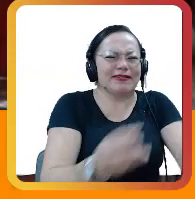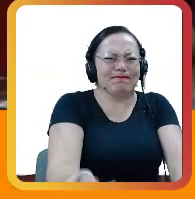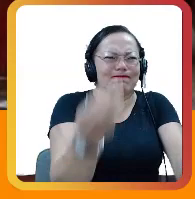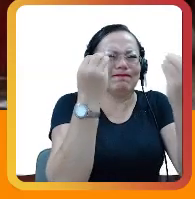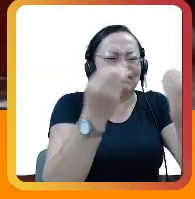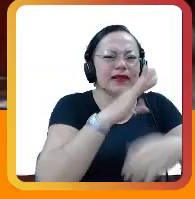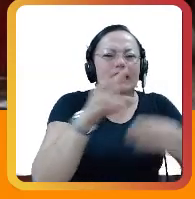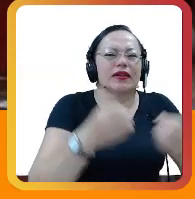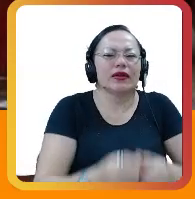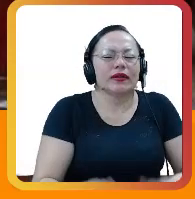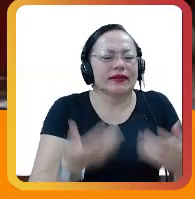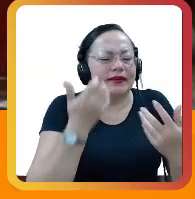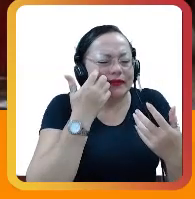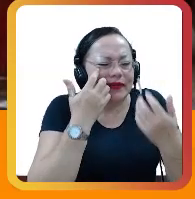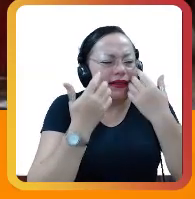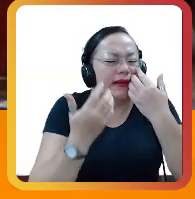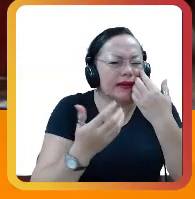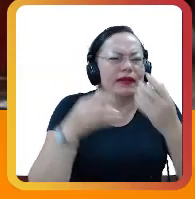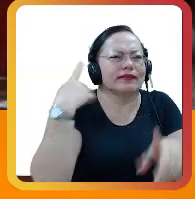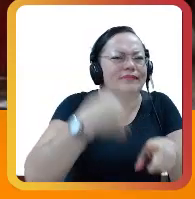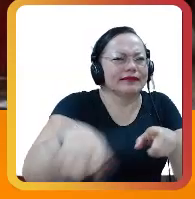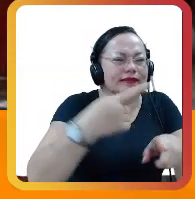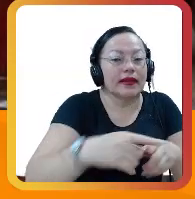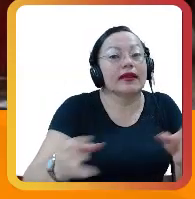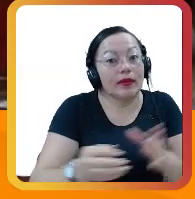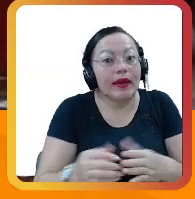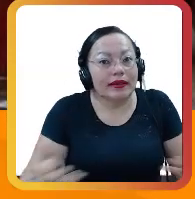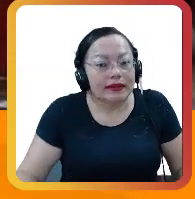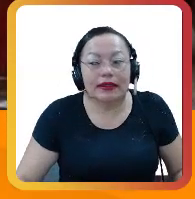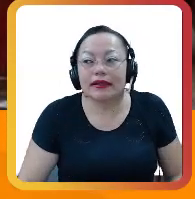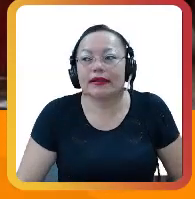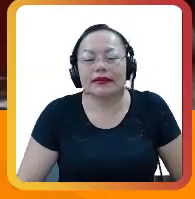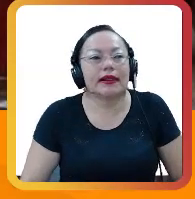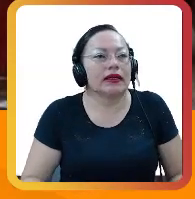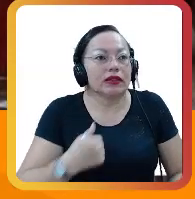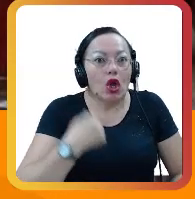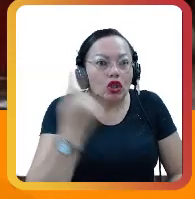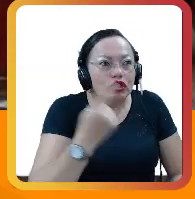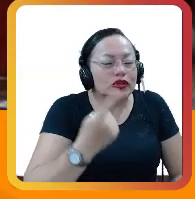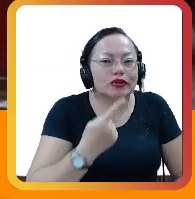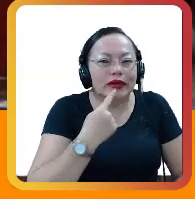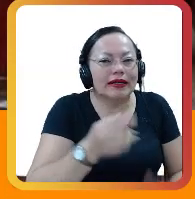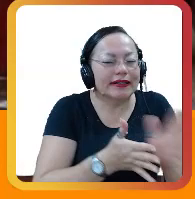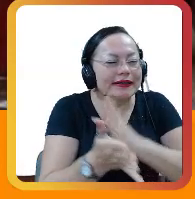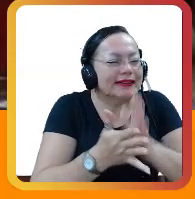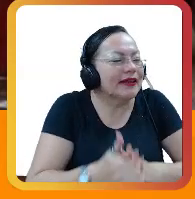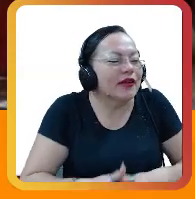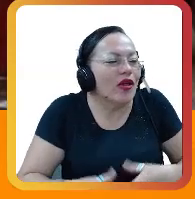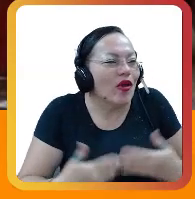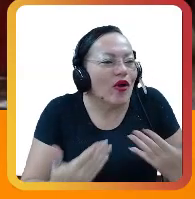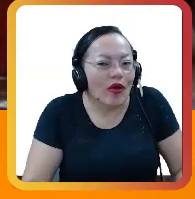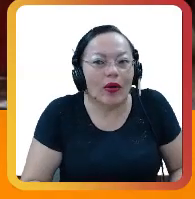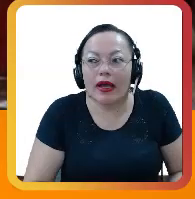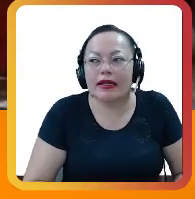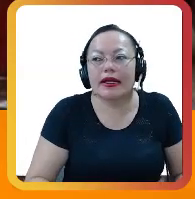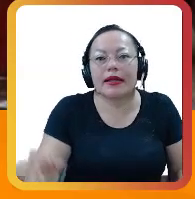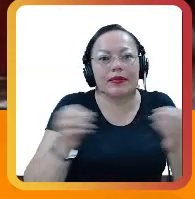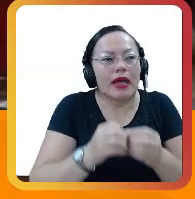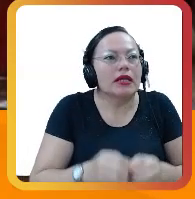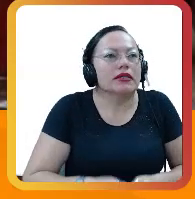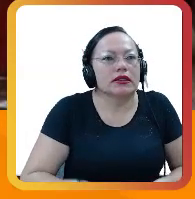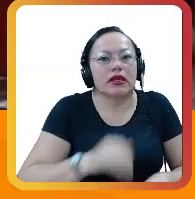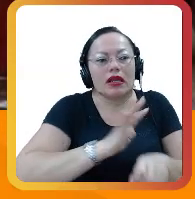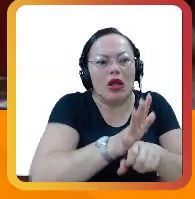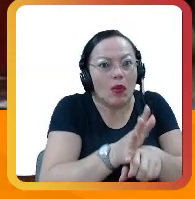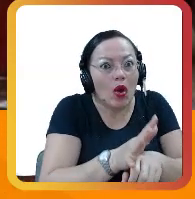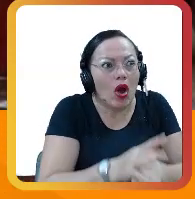dar dengue o zika o chikungunya. Entonces, no solo nos concentramos en el mal de moda, sino en